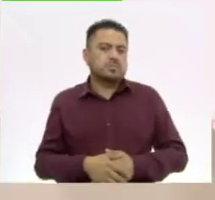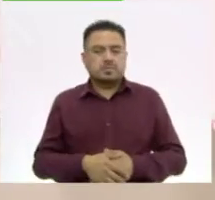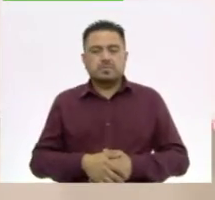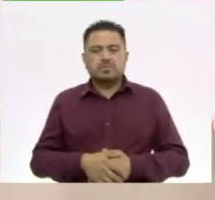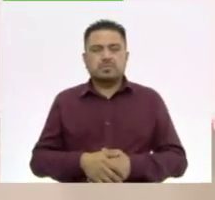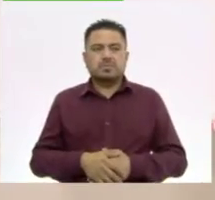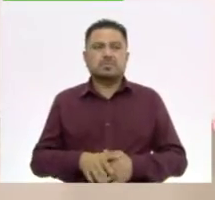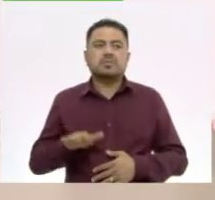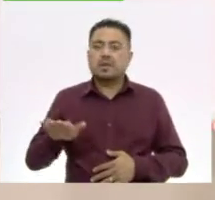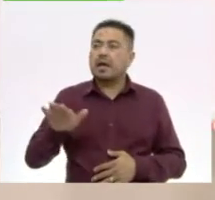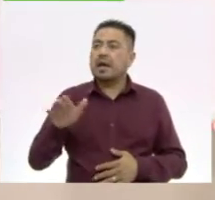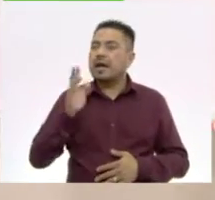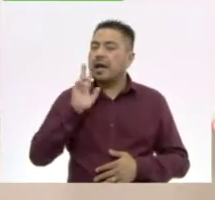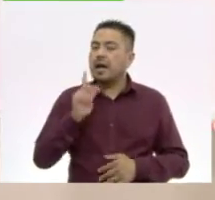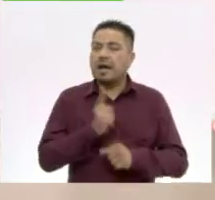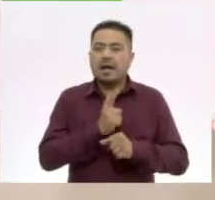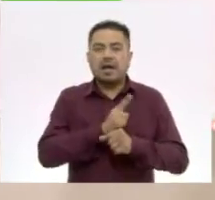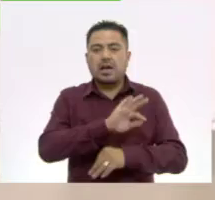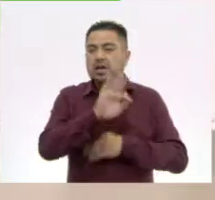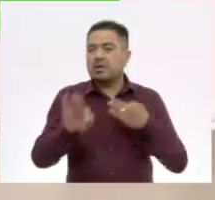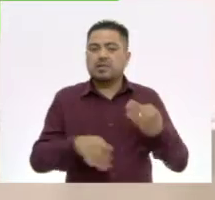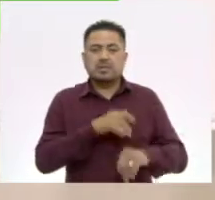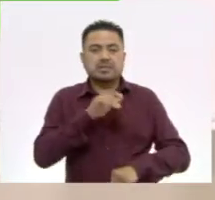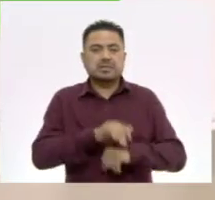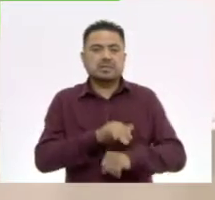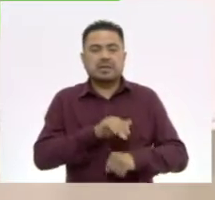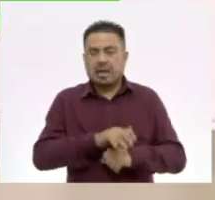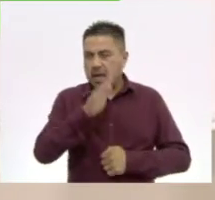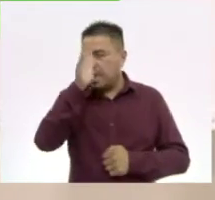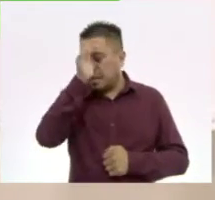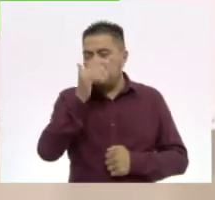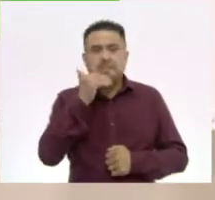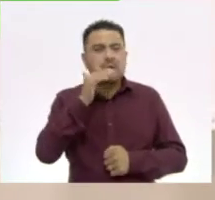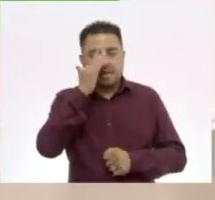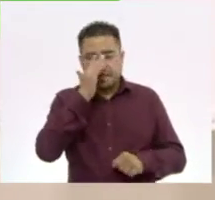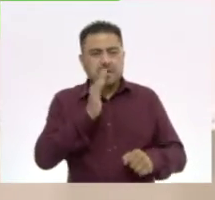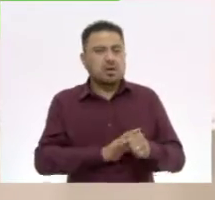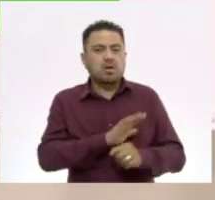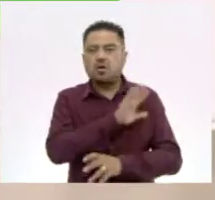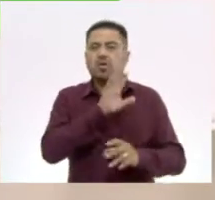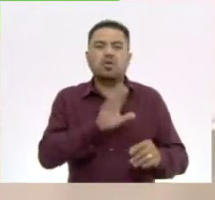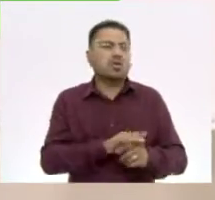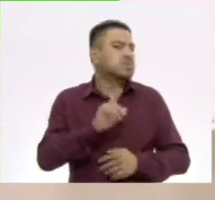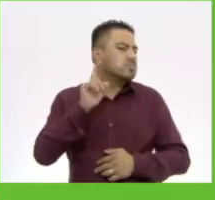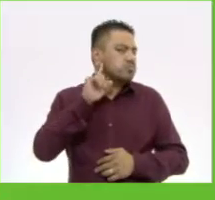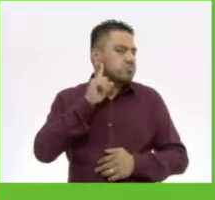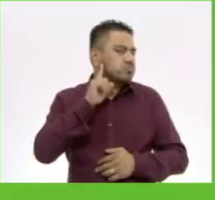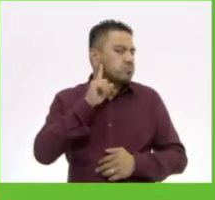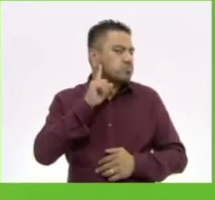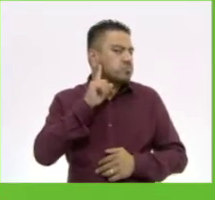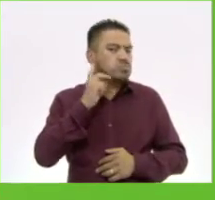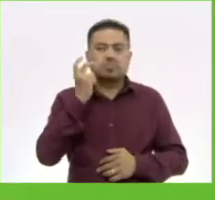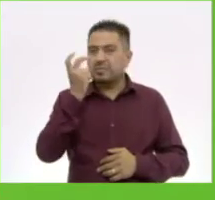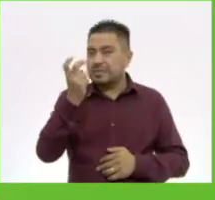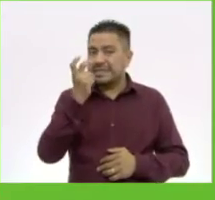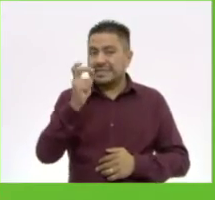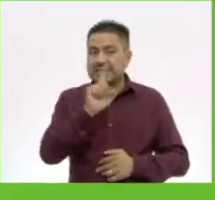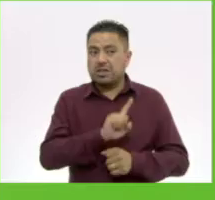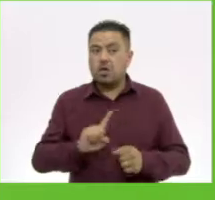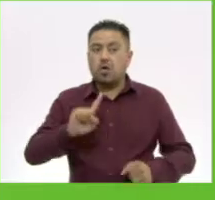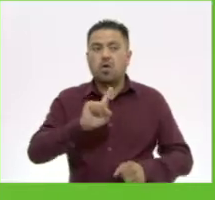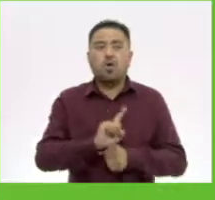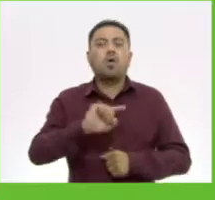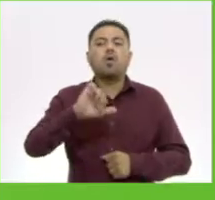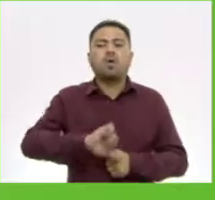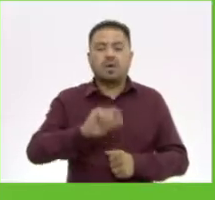oye viste como nuestras amigas y amigos recordaron todos los sonidos que se escucharon justamente el día de hoy